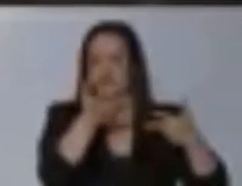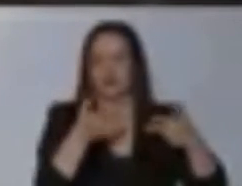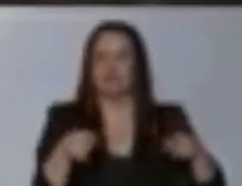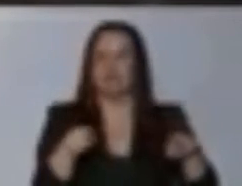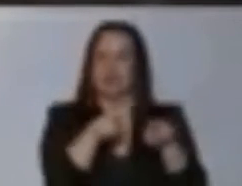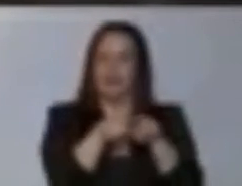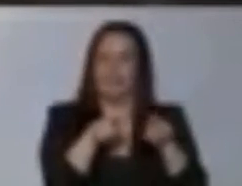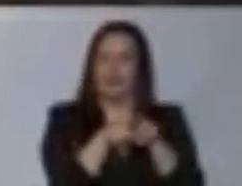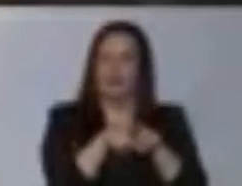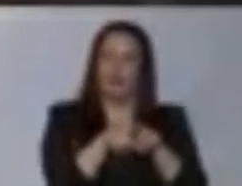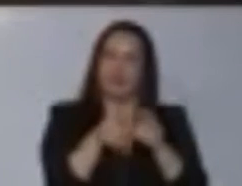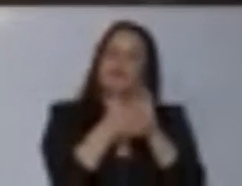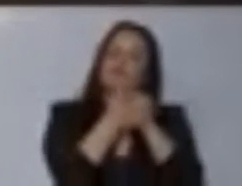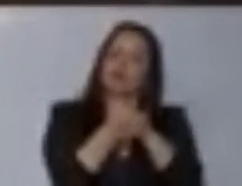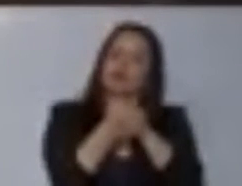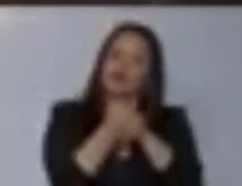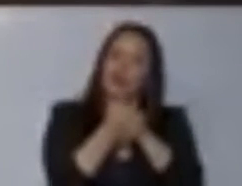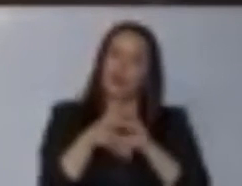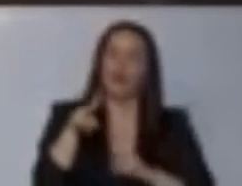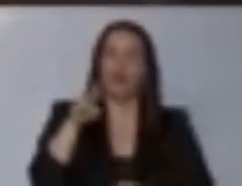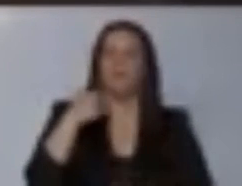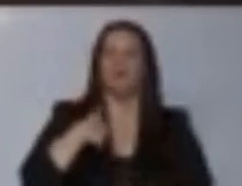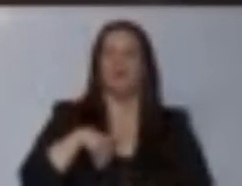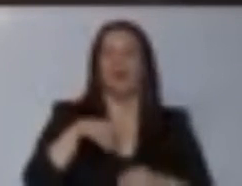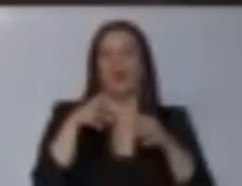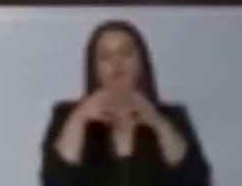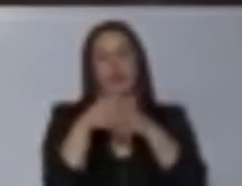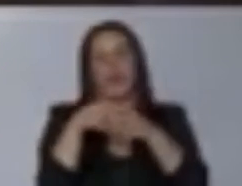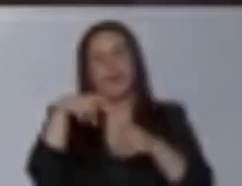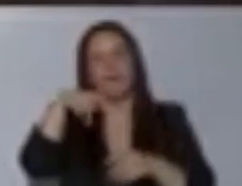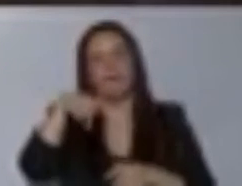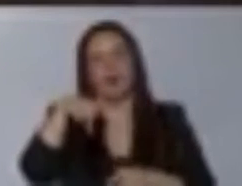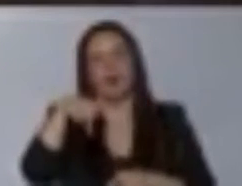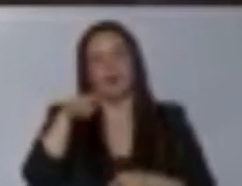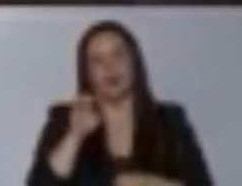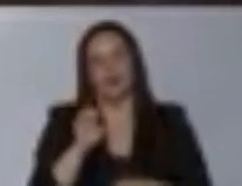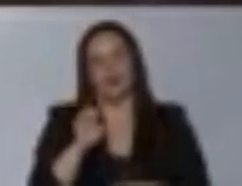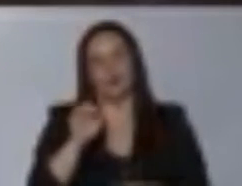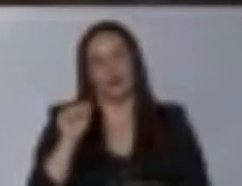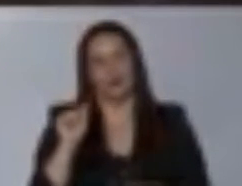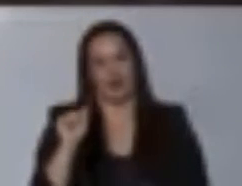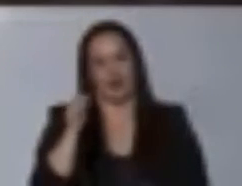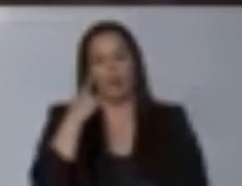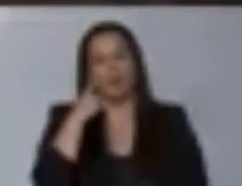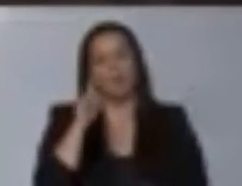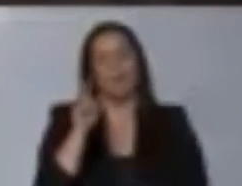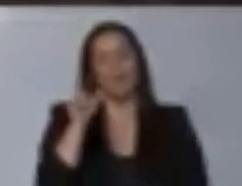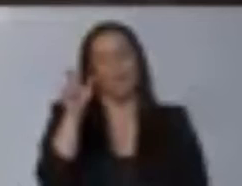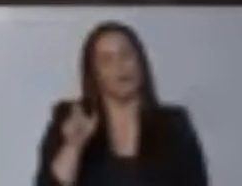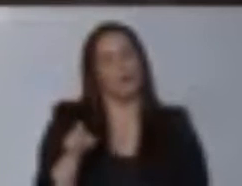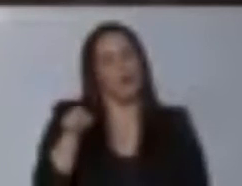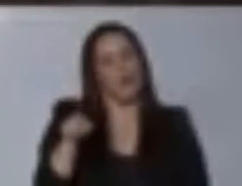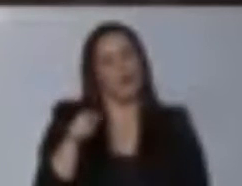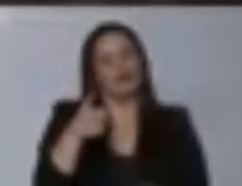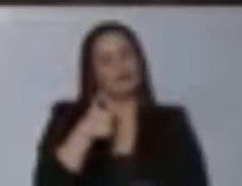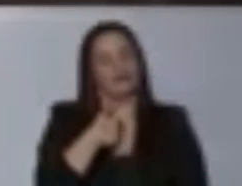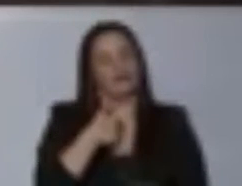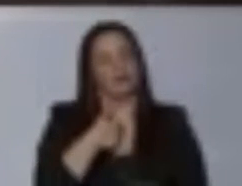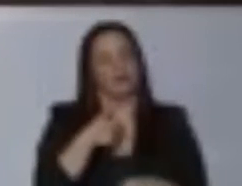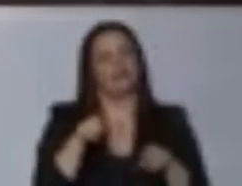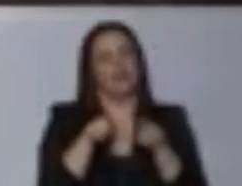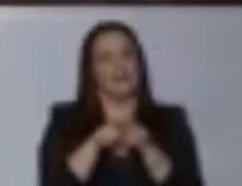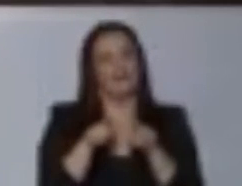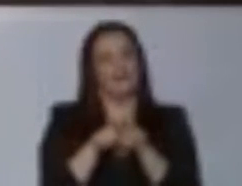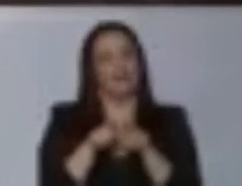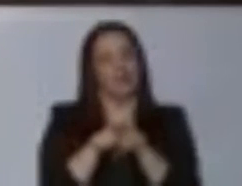también a mi compañero de fracción pablo heriberto abarca por haber tenido también la posición valiente